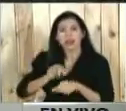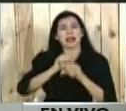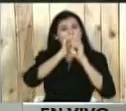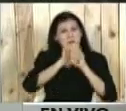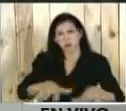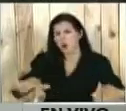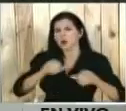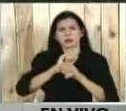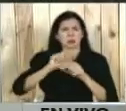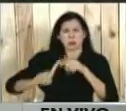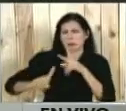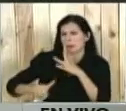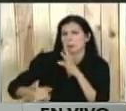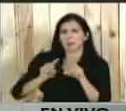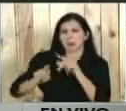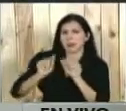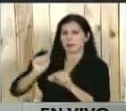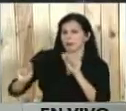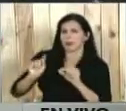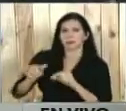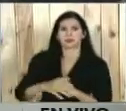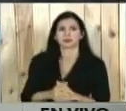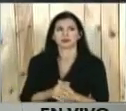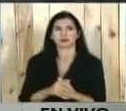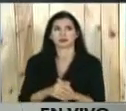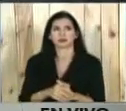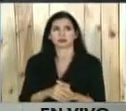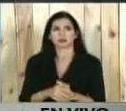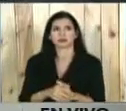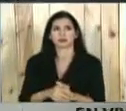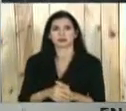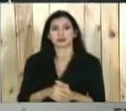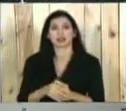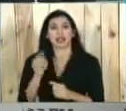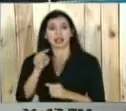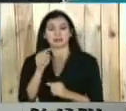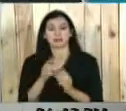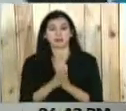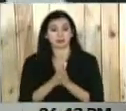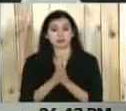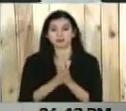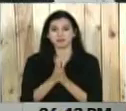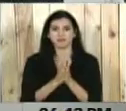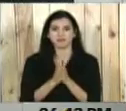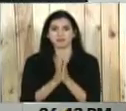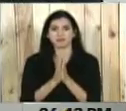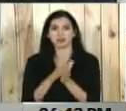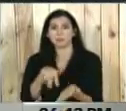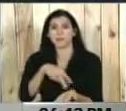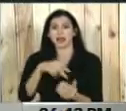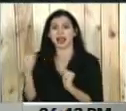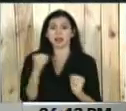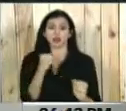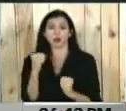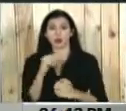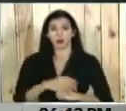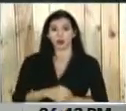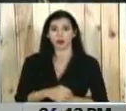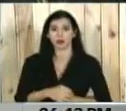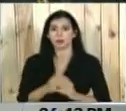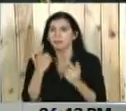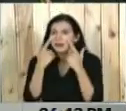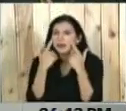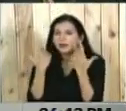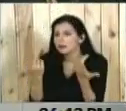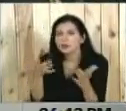en la calle 8 ahorita, mira, libando, cha, cha, cha, cha, cha, cha, cha, y bailando salsa y gozando, y pendiente